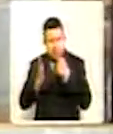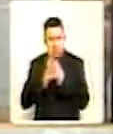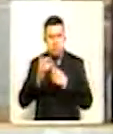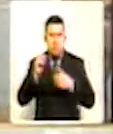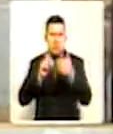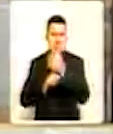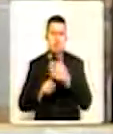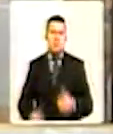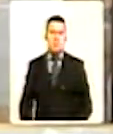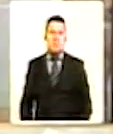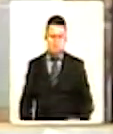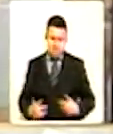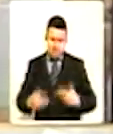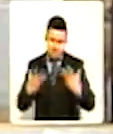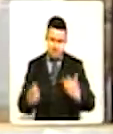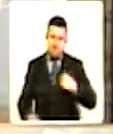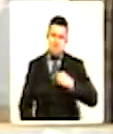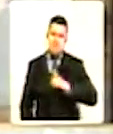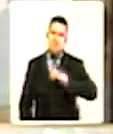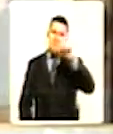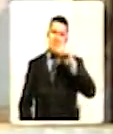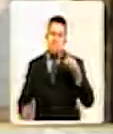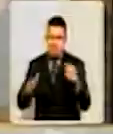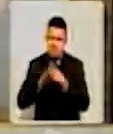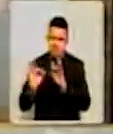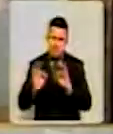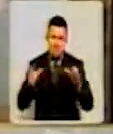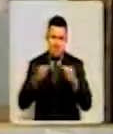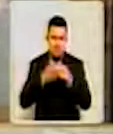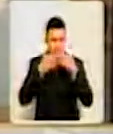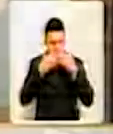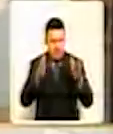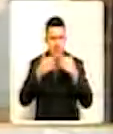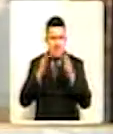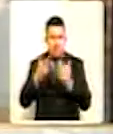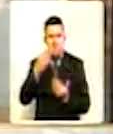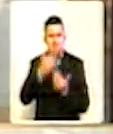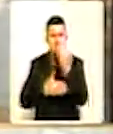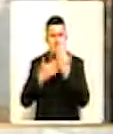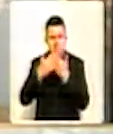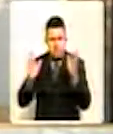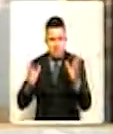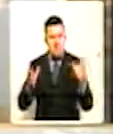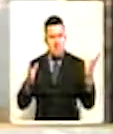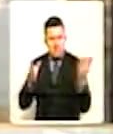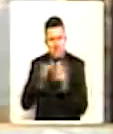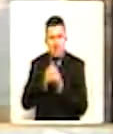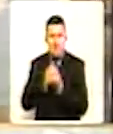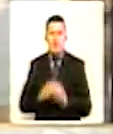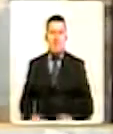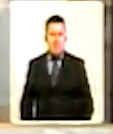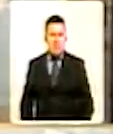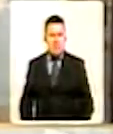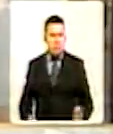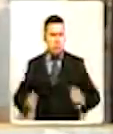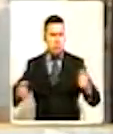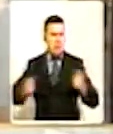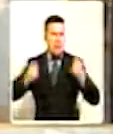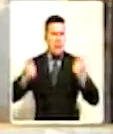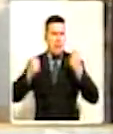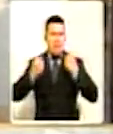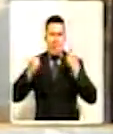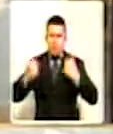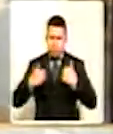lograrlo. Quiero ser el líder de una organización abierta, moderna, incluyente, el promotor